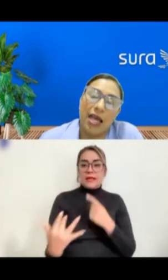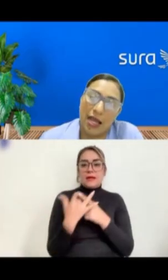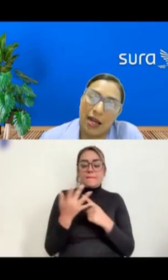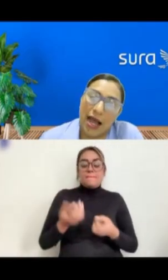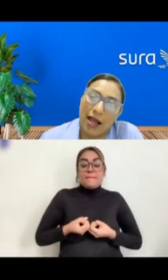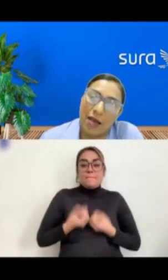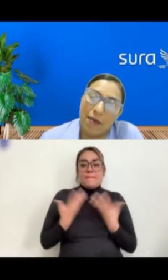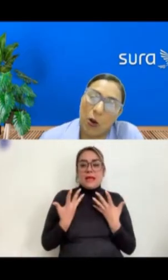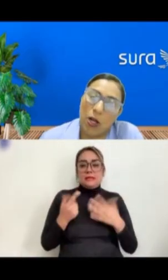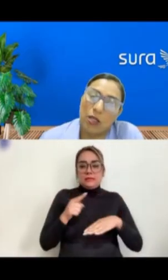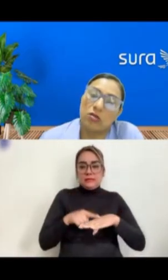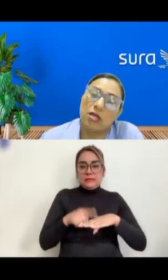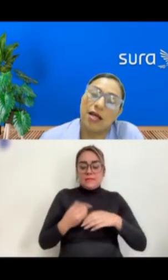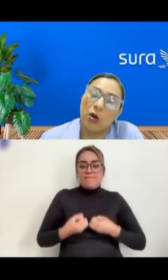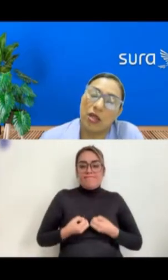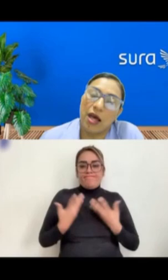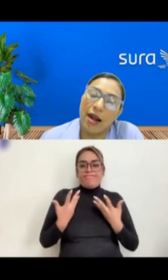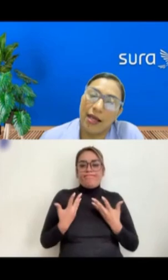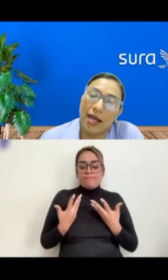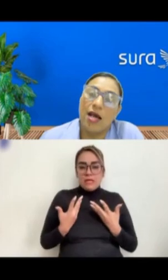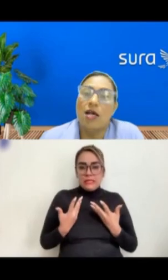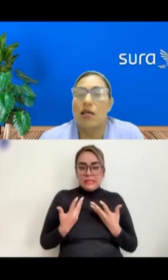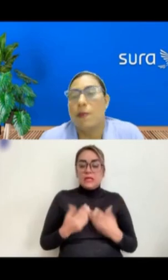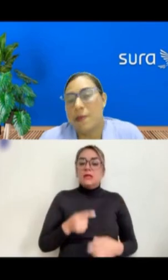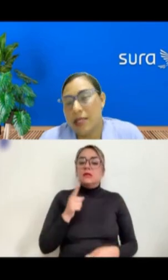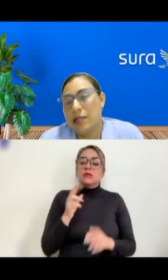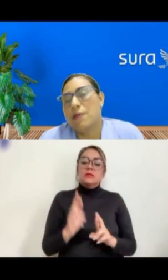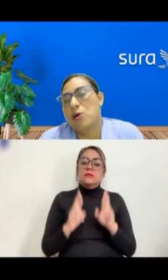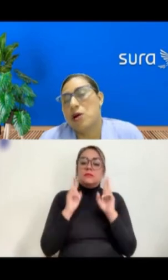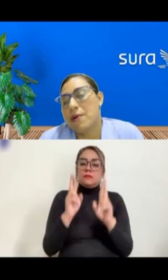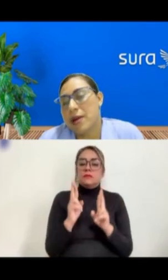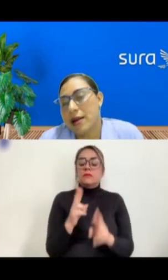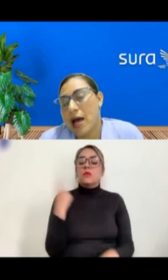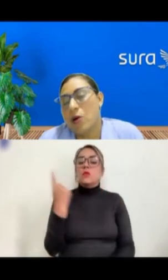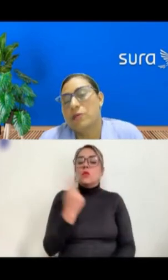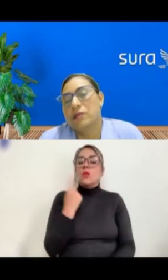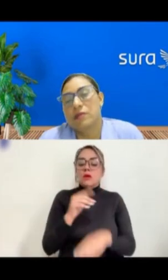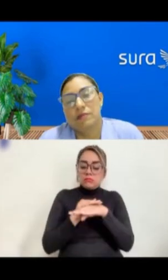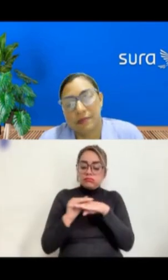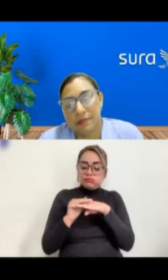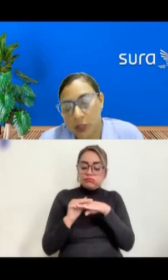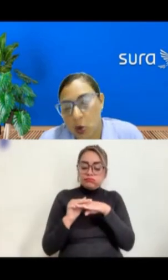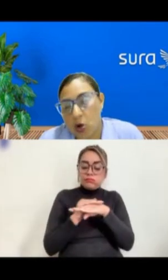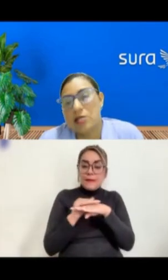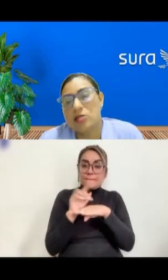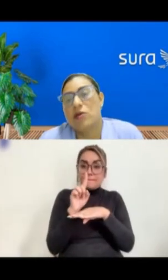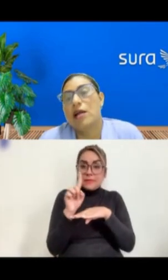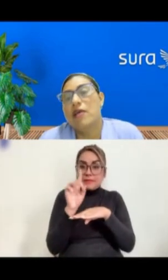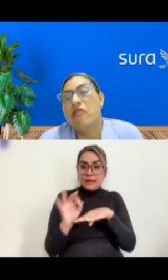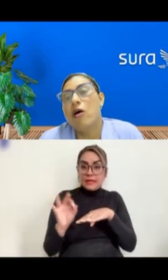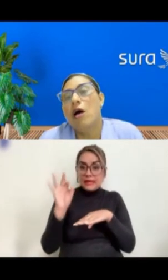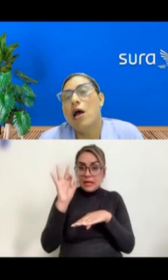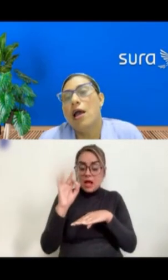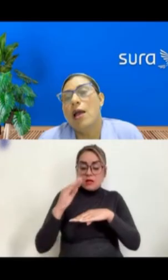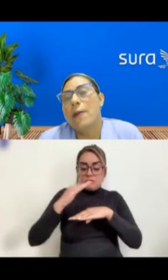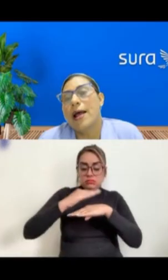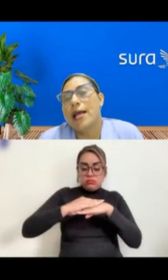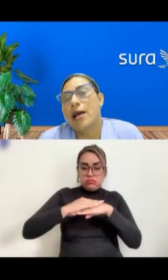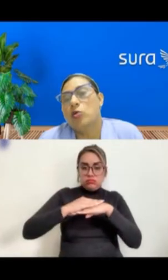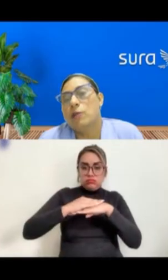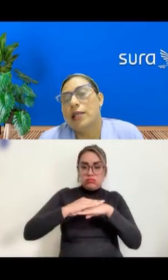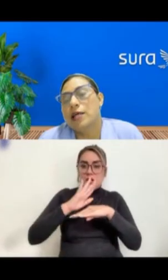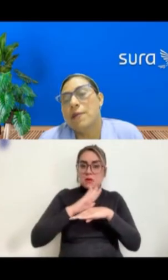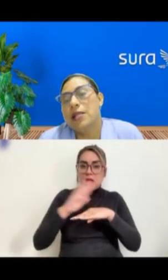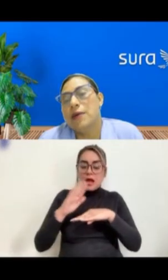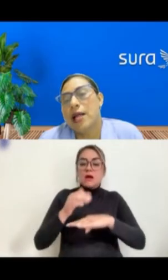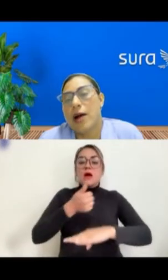infectar la quemadura. Entonces aquí lo ideal es que simplemente quemadura de primer grado, colóquela sobre el grifo